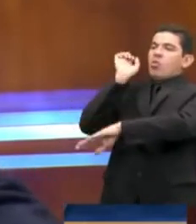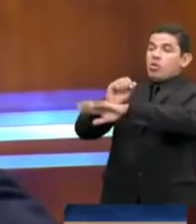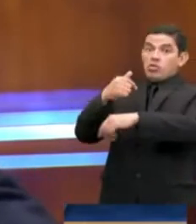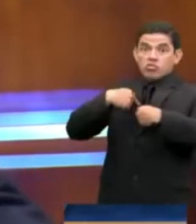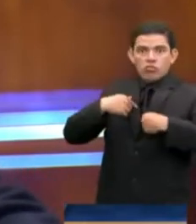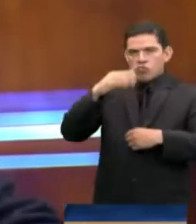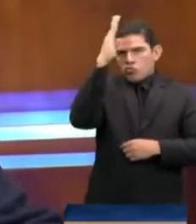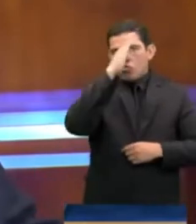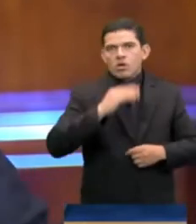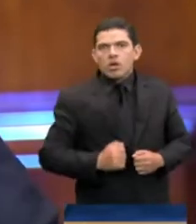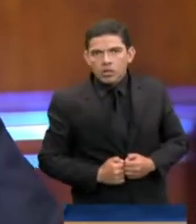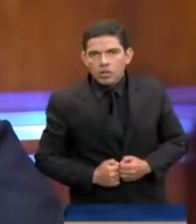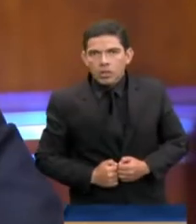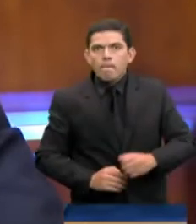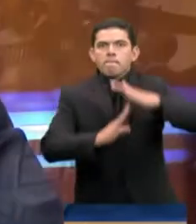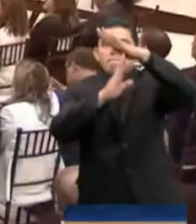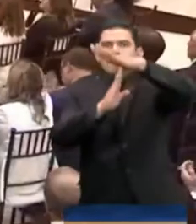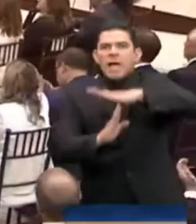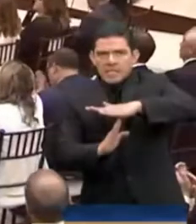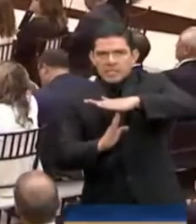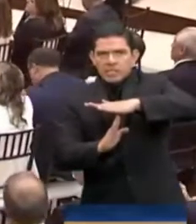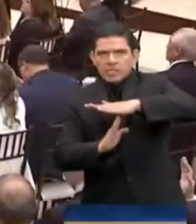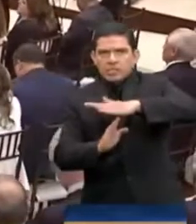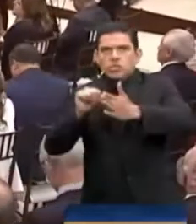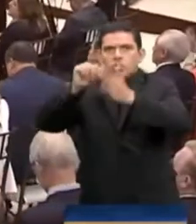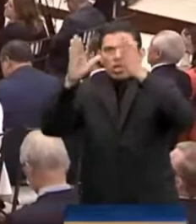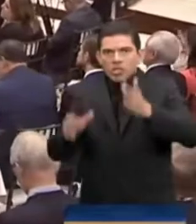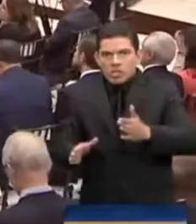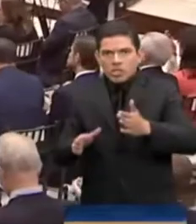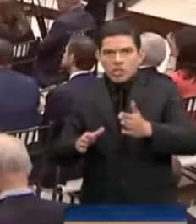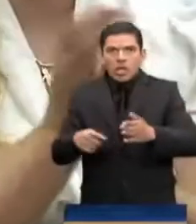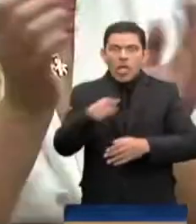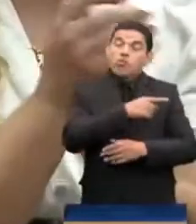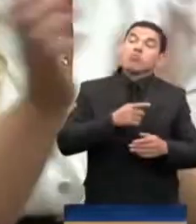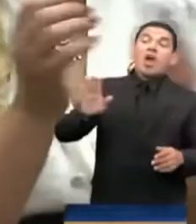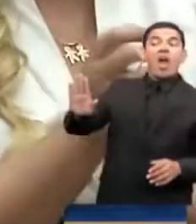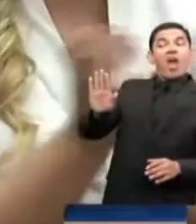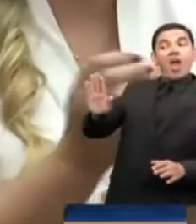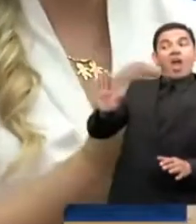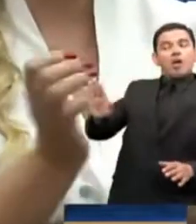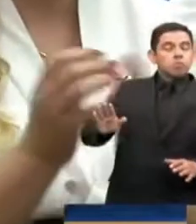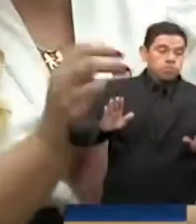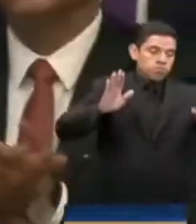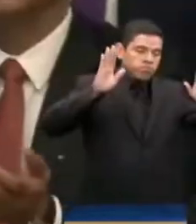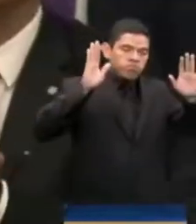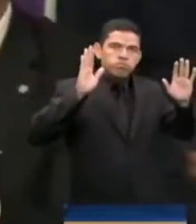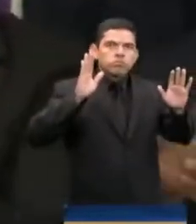ecuatoriano. La paz ciudadana jamás será rehén de nadie.